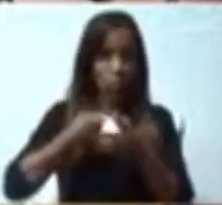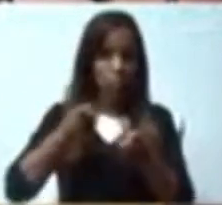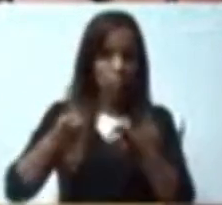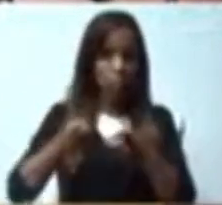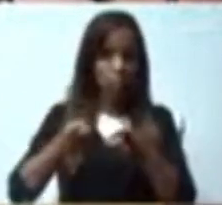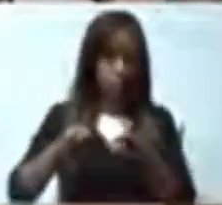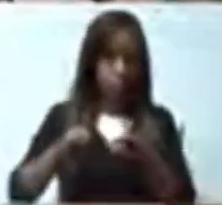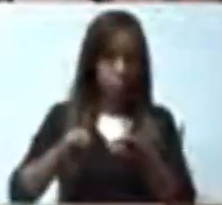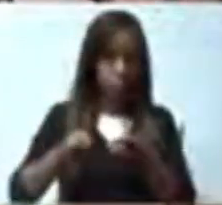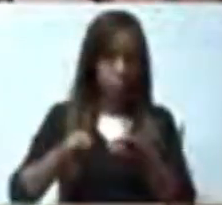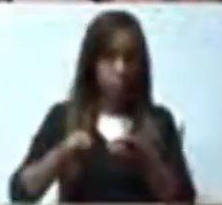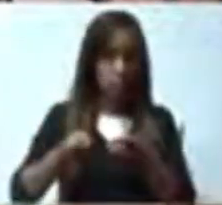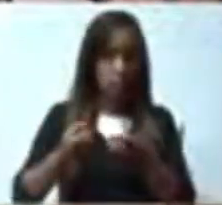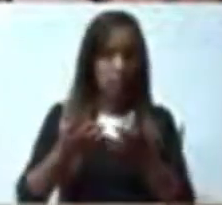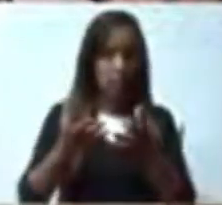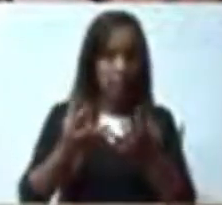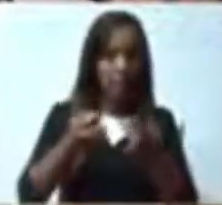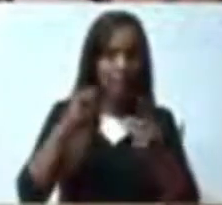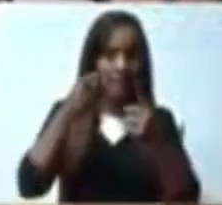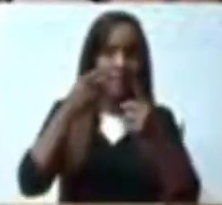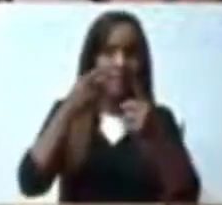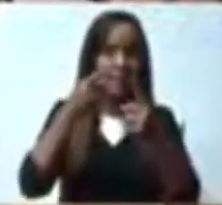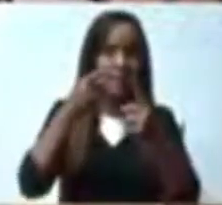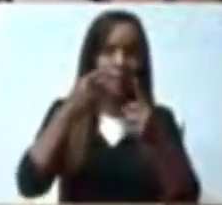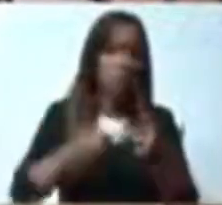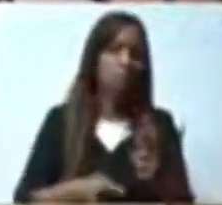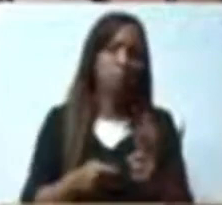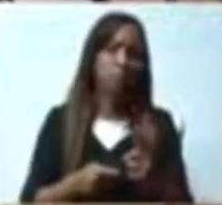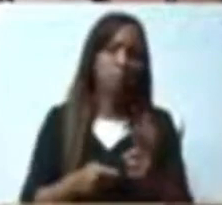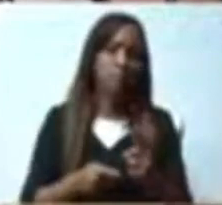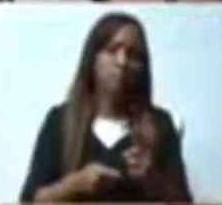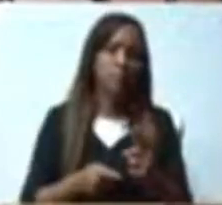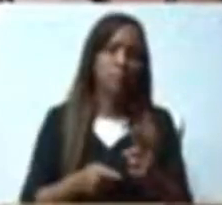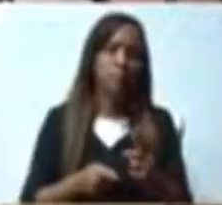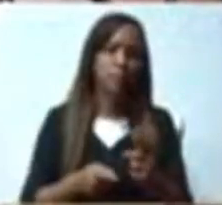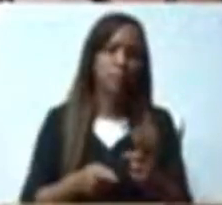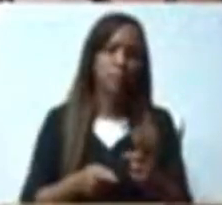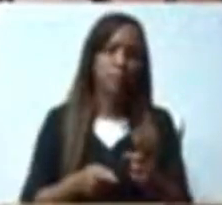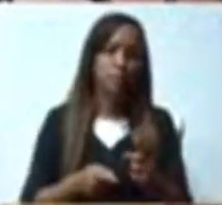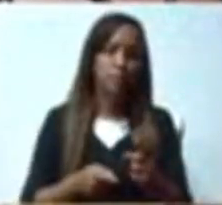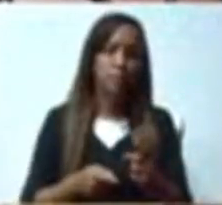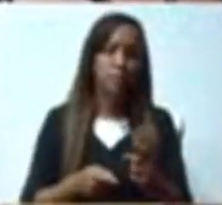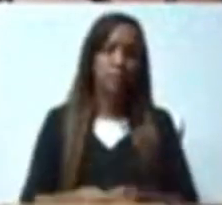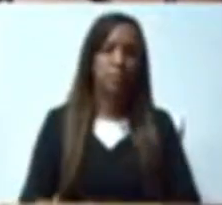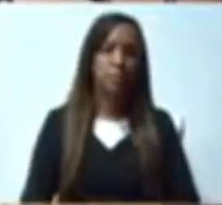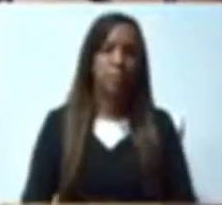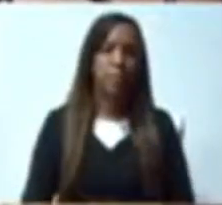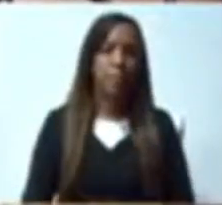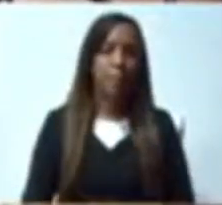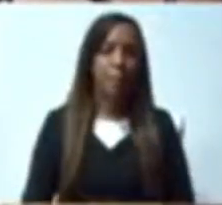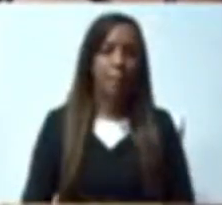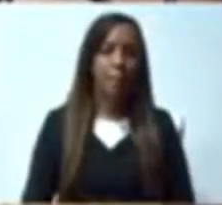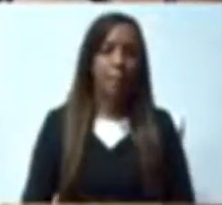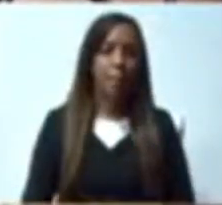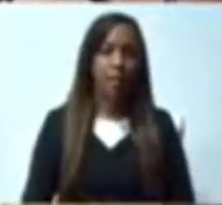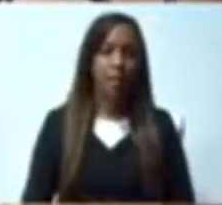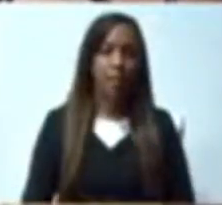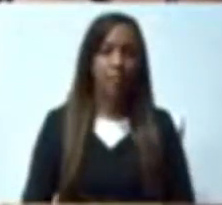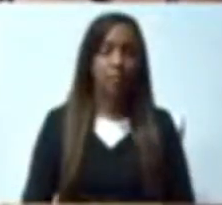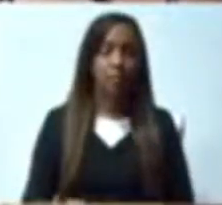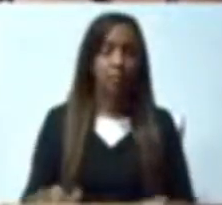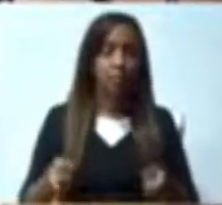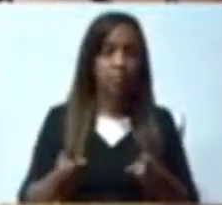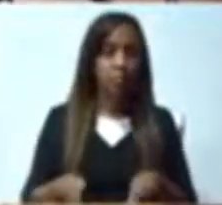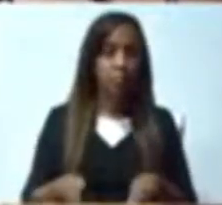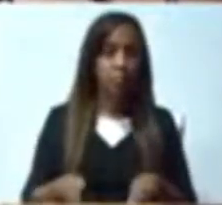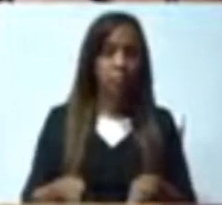sectores productivos de la nación y el pueblo en sentido general, sobre todo los microempresarios,